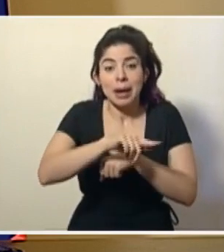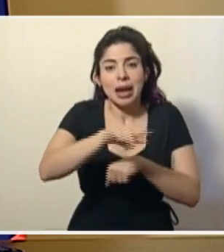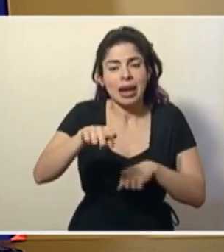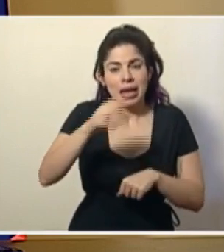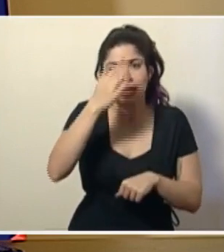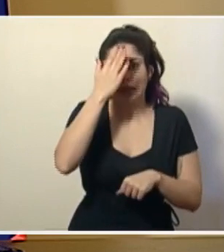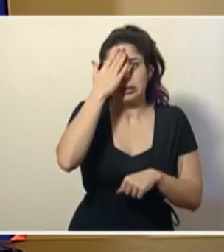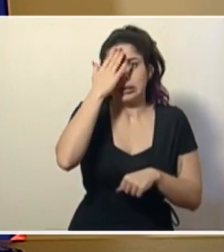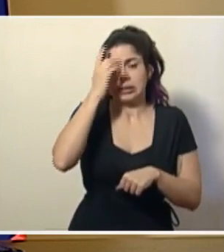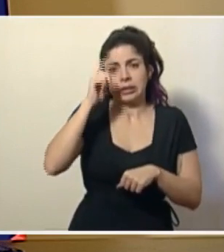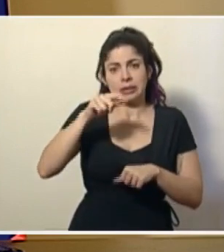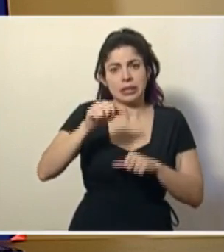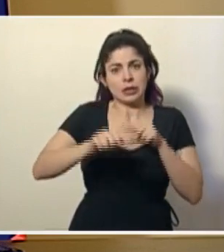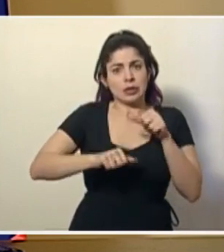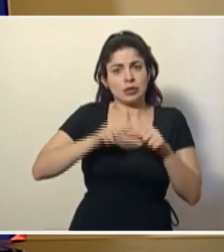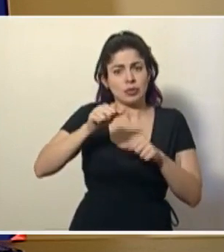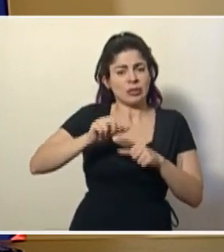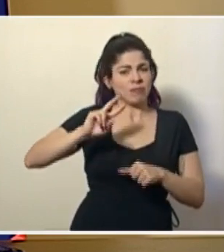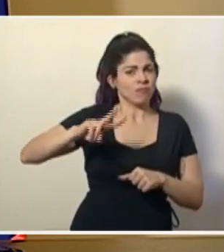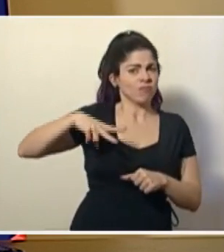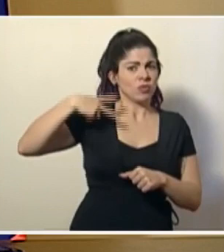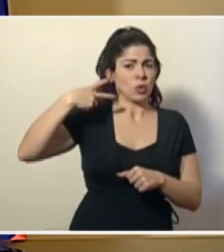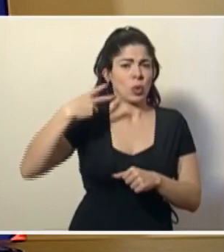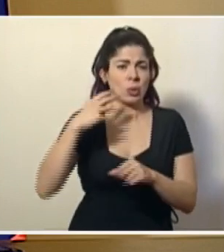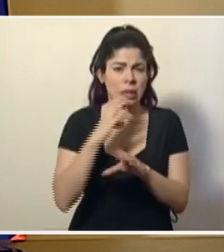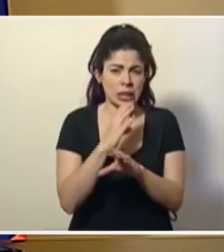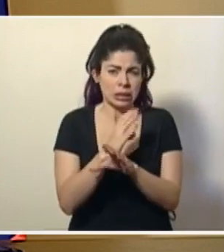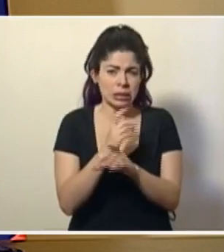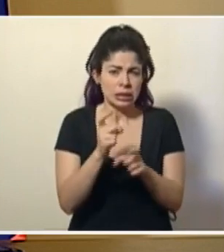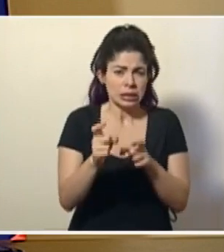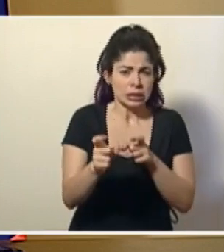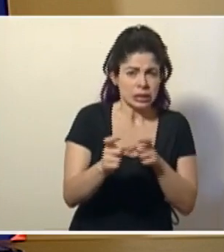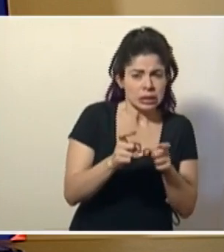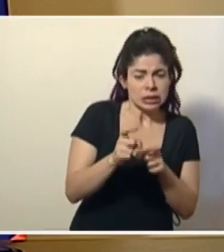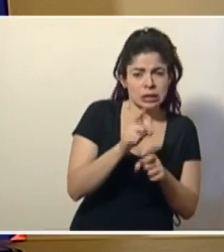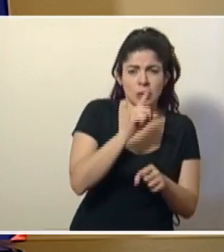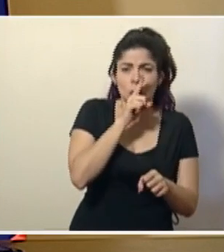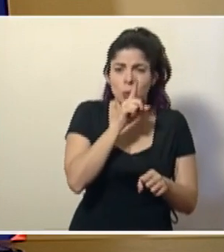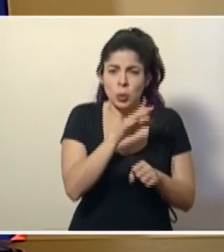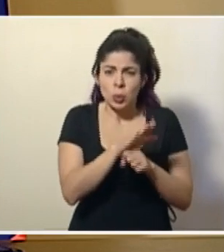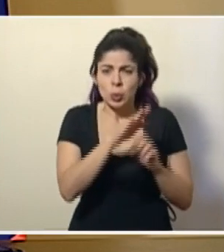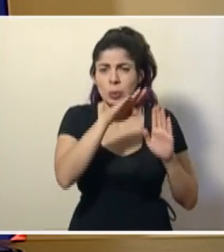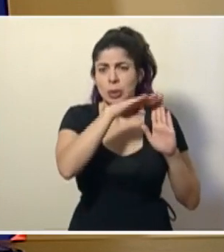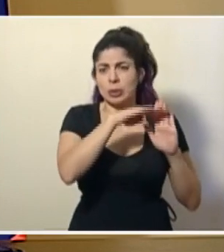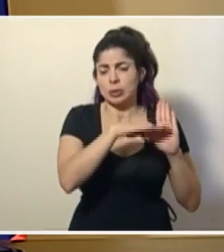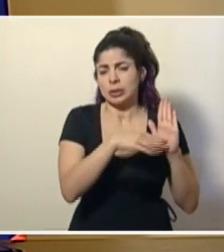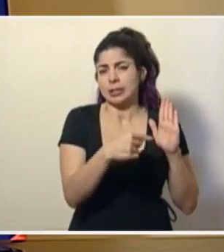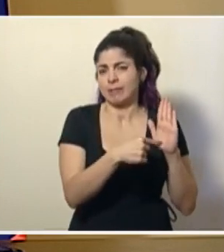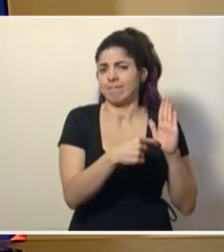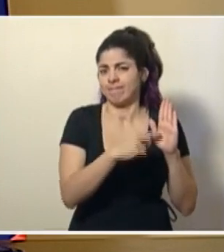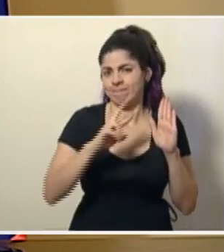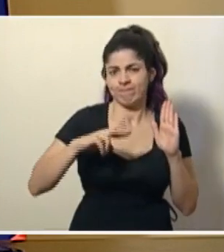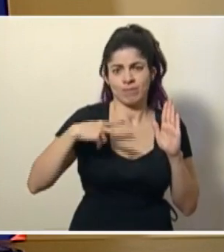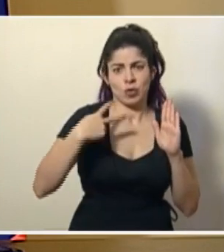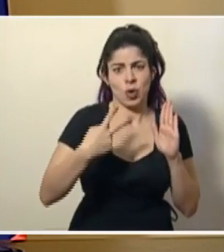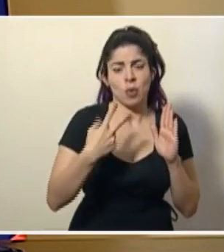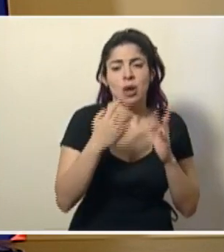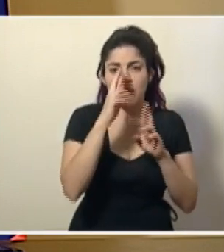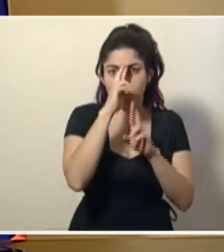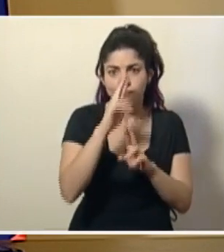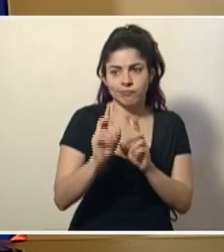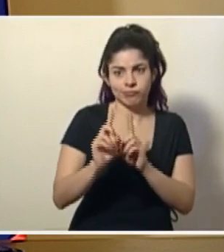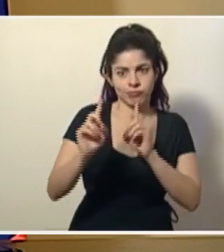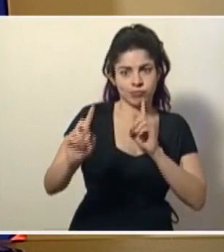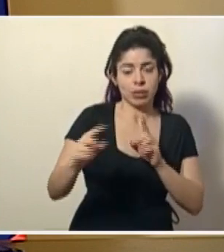los esfuerzos en la vigilancia, en el control y en el cumplimiento de las diferentes medidas de distanciamiento